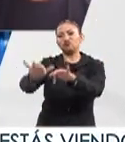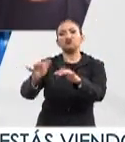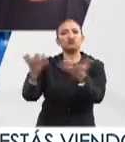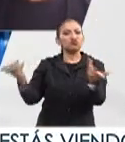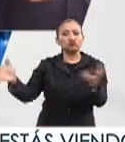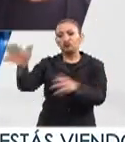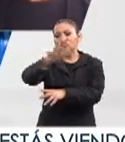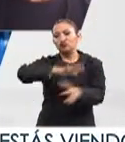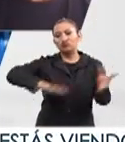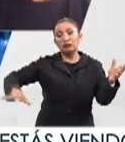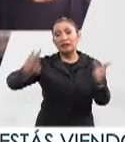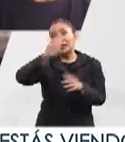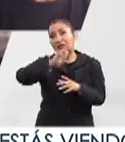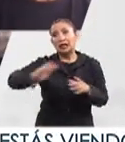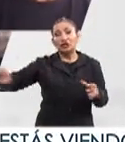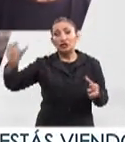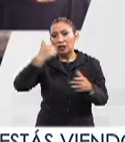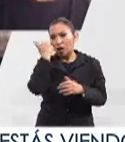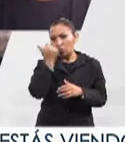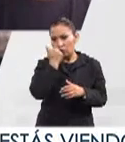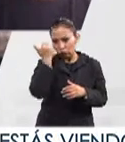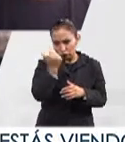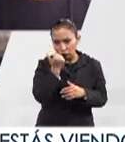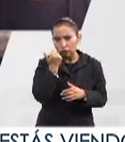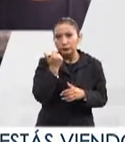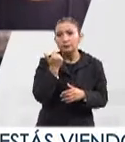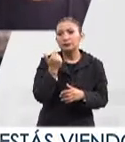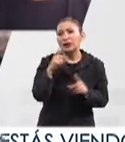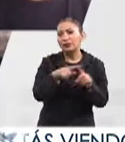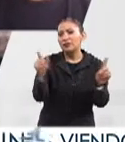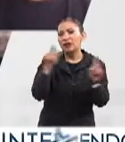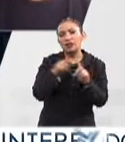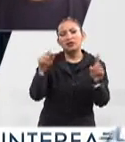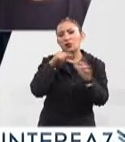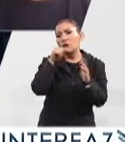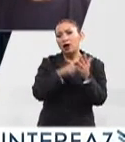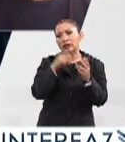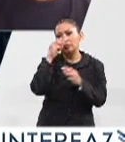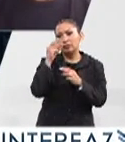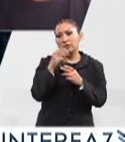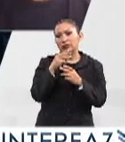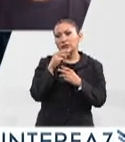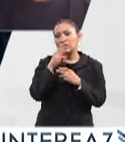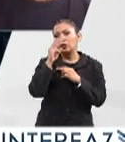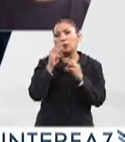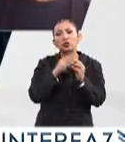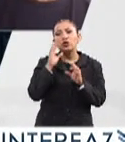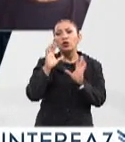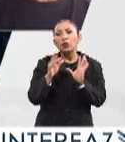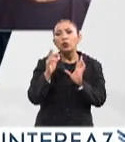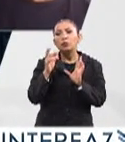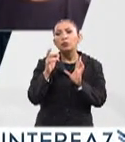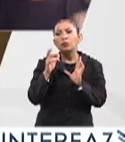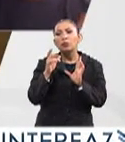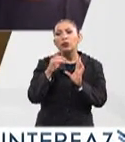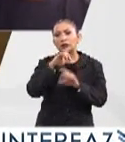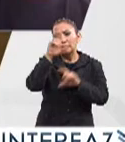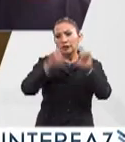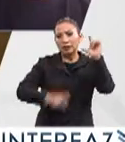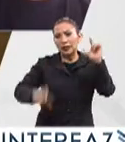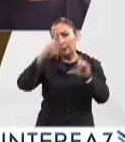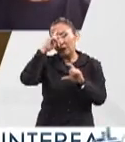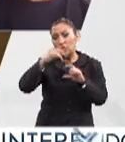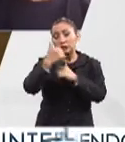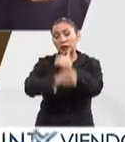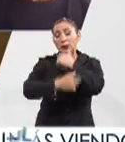asistieron pues casi 300 estudiantes de todo el mundo. De todo el mundo, de todas las es